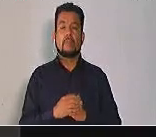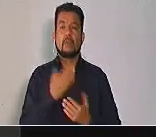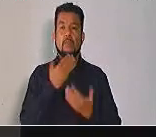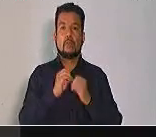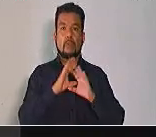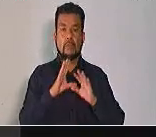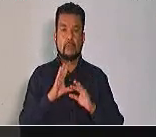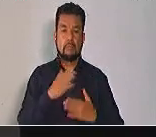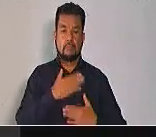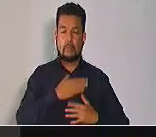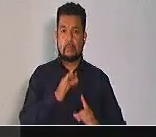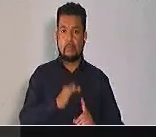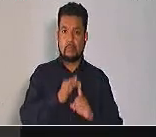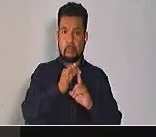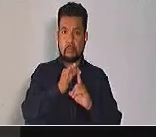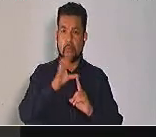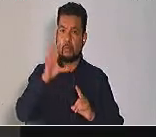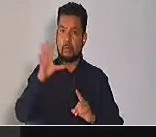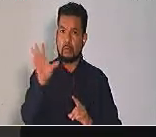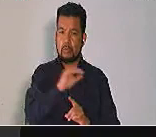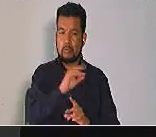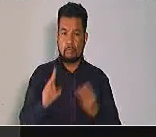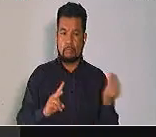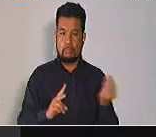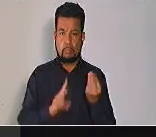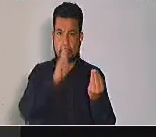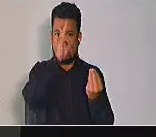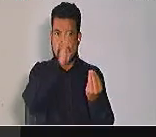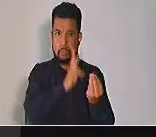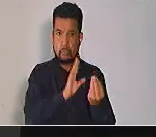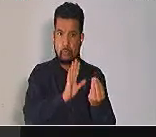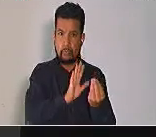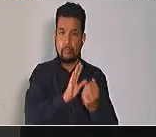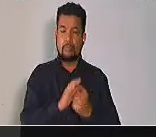Muy buenos días, un saludo muy especial a todos los honorables concejales.